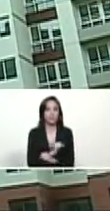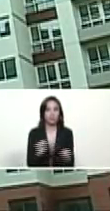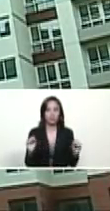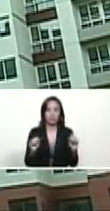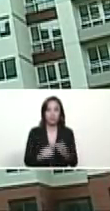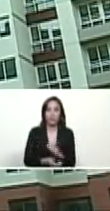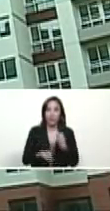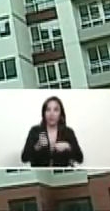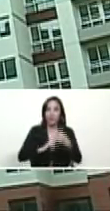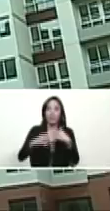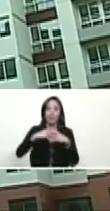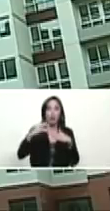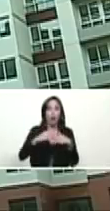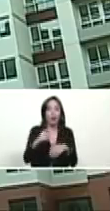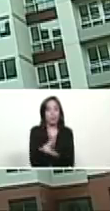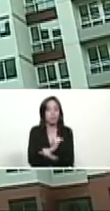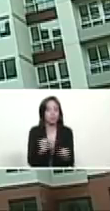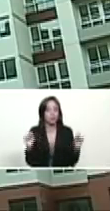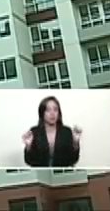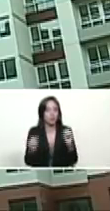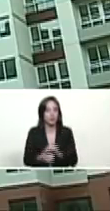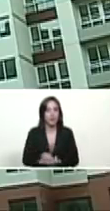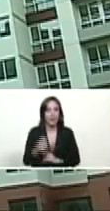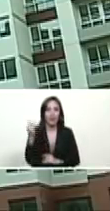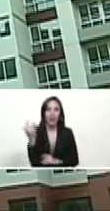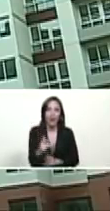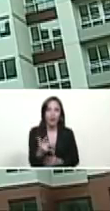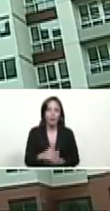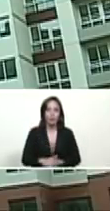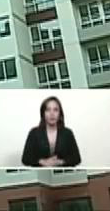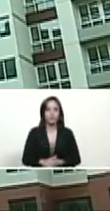Lo venden en dólares, compadre.